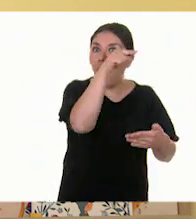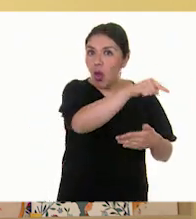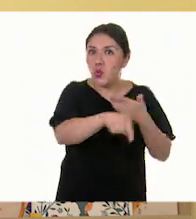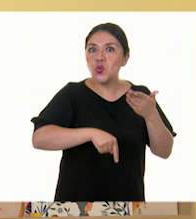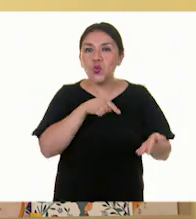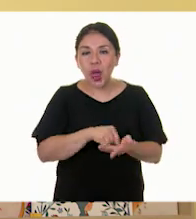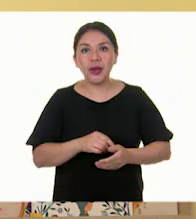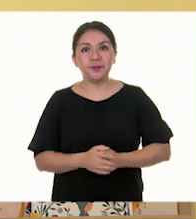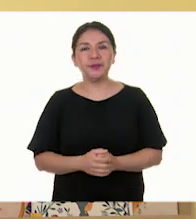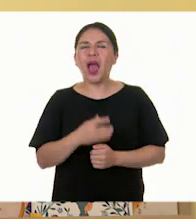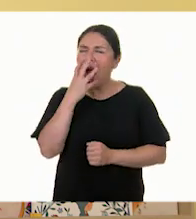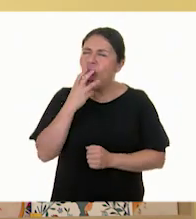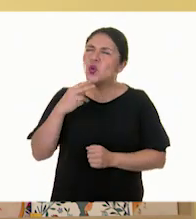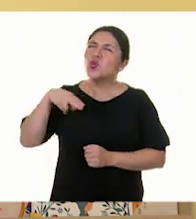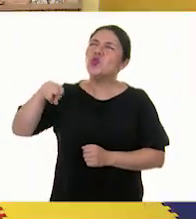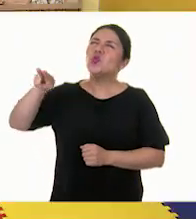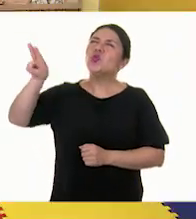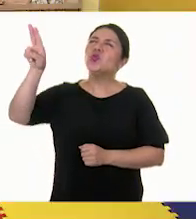destino.